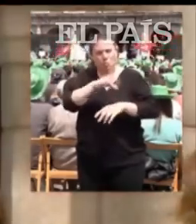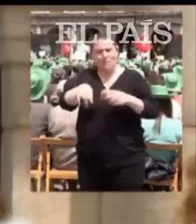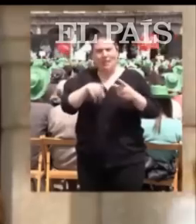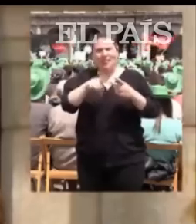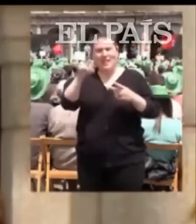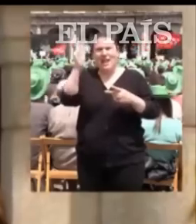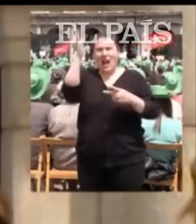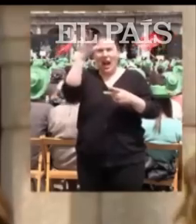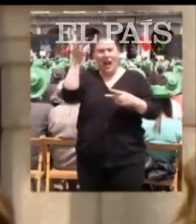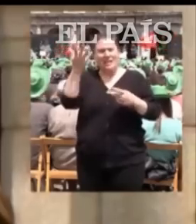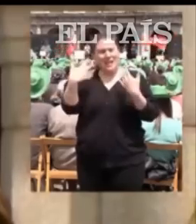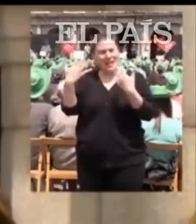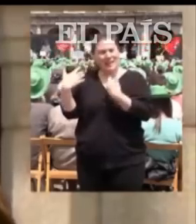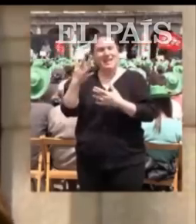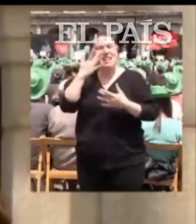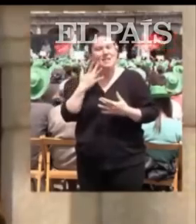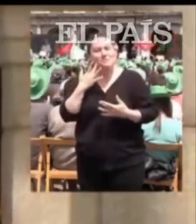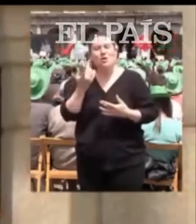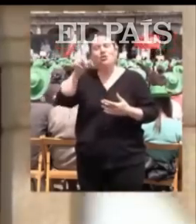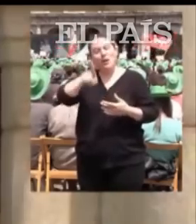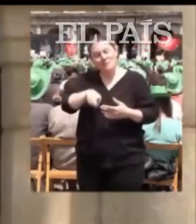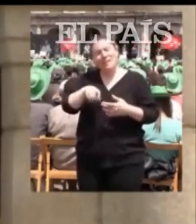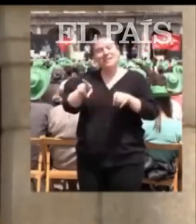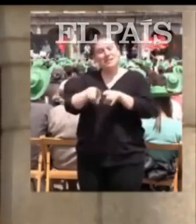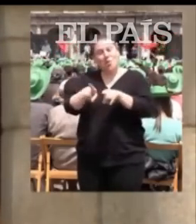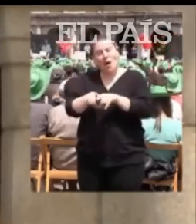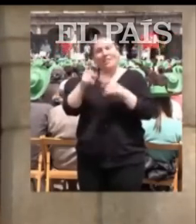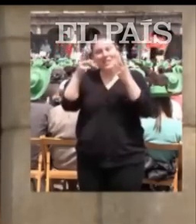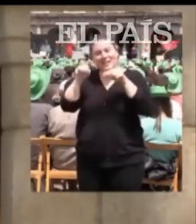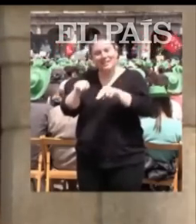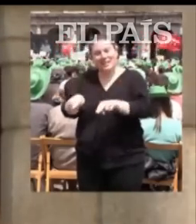vamos a tomar una relaxing cup de residencias dignas y de